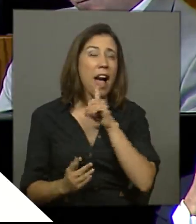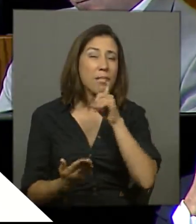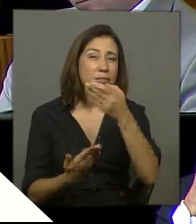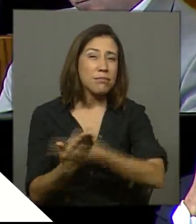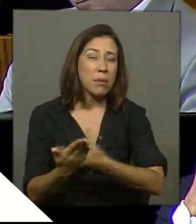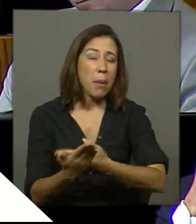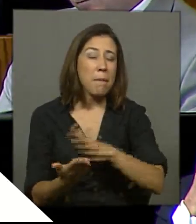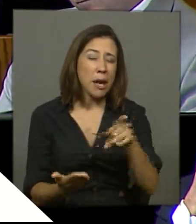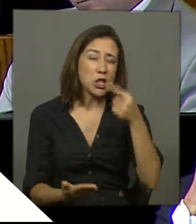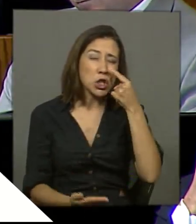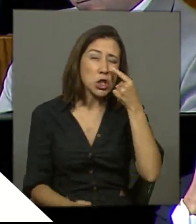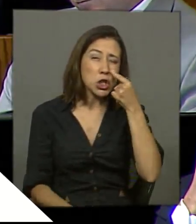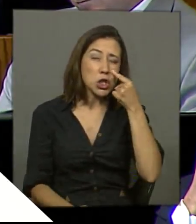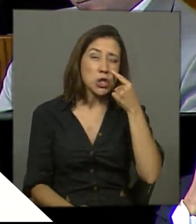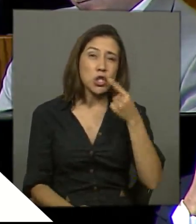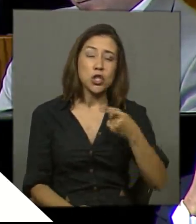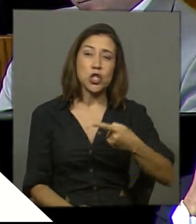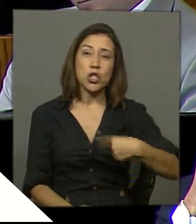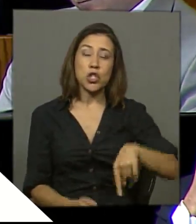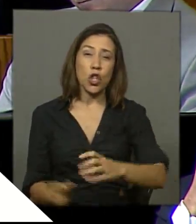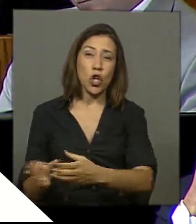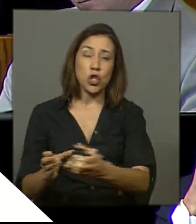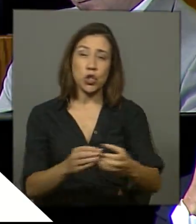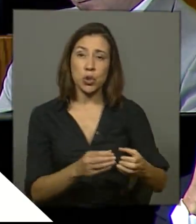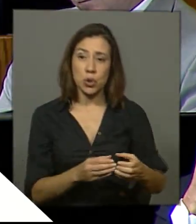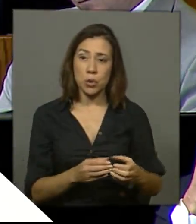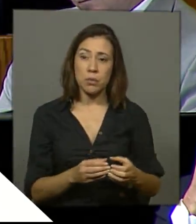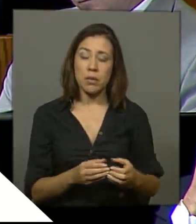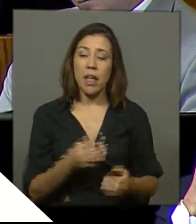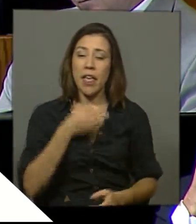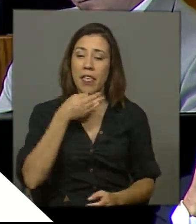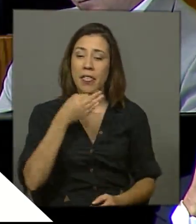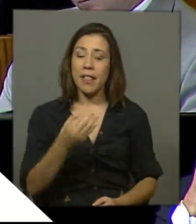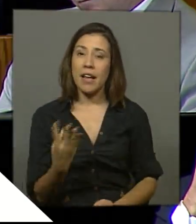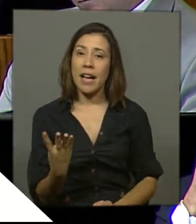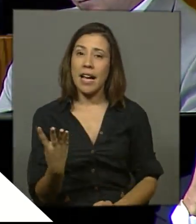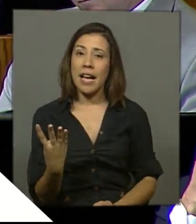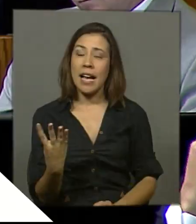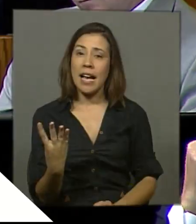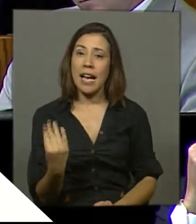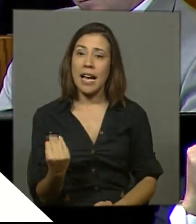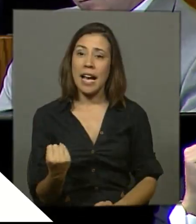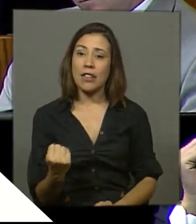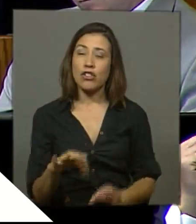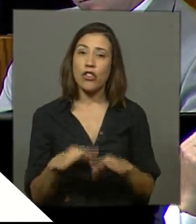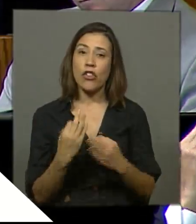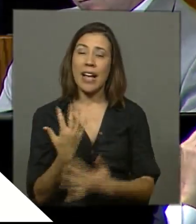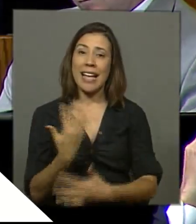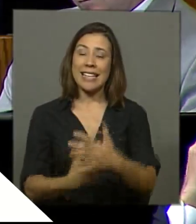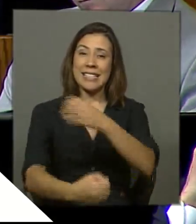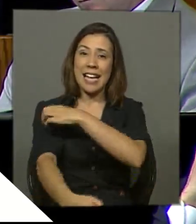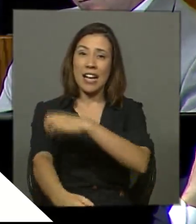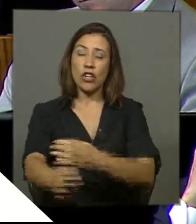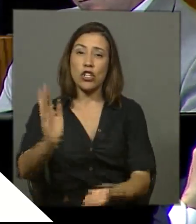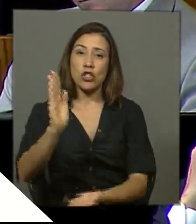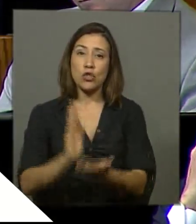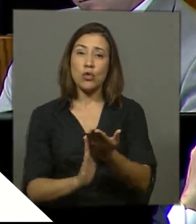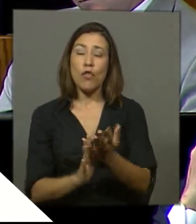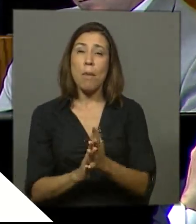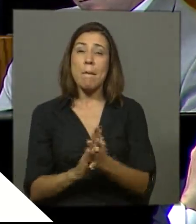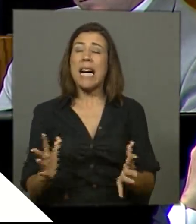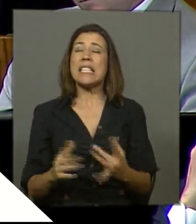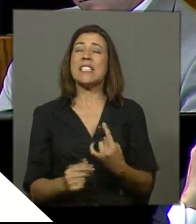más reconocida por todos los sectores se señala que en 14 de 15 regiones aumentó la